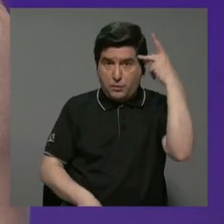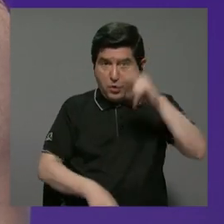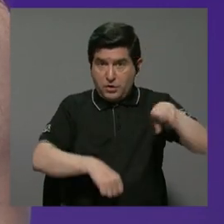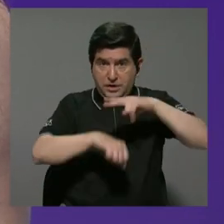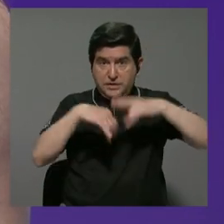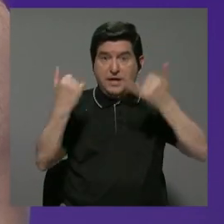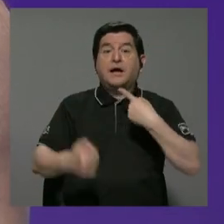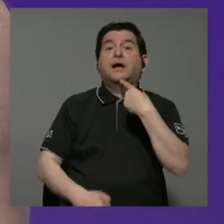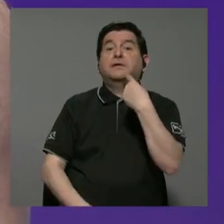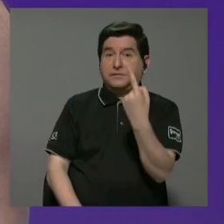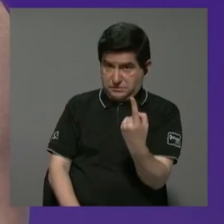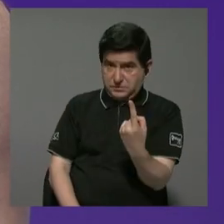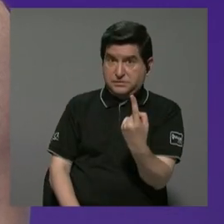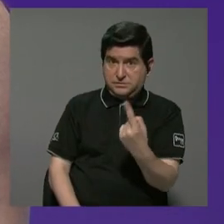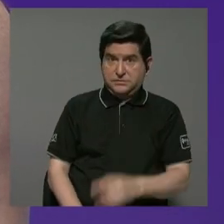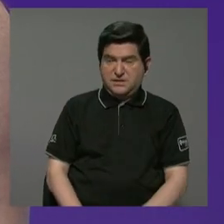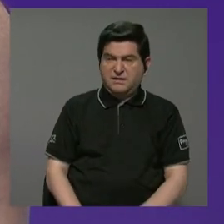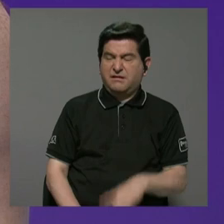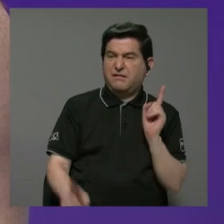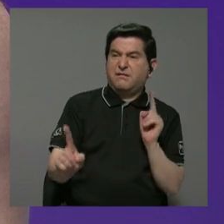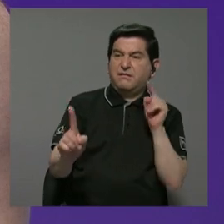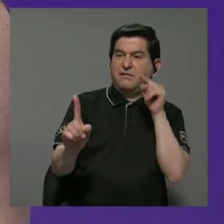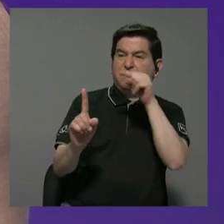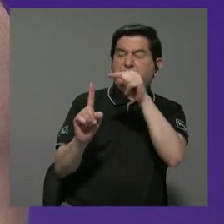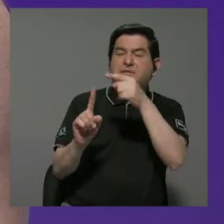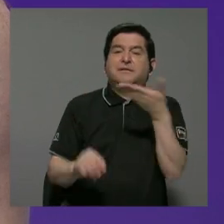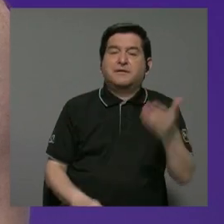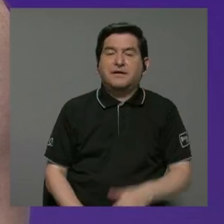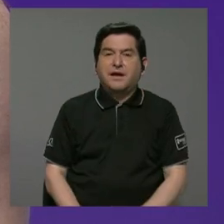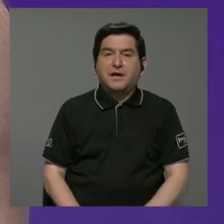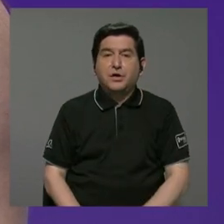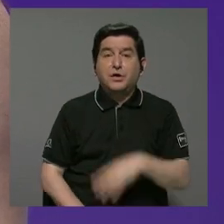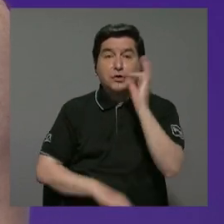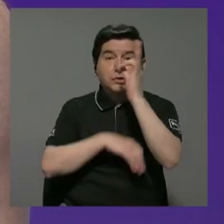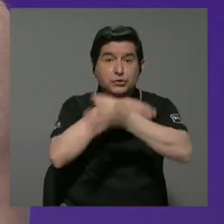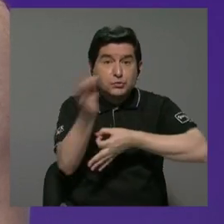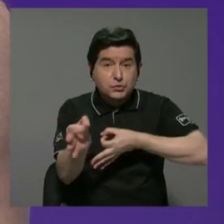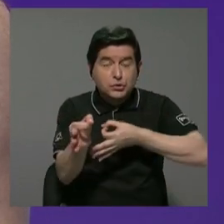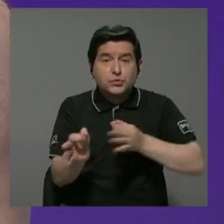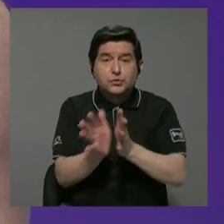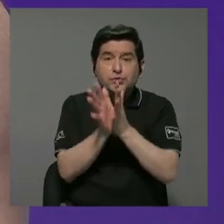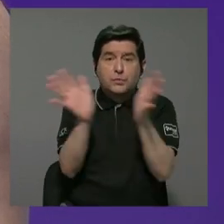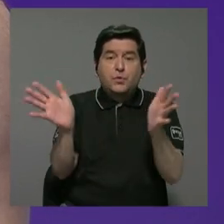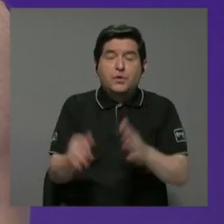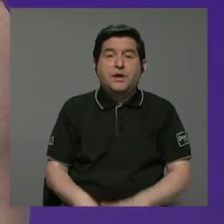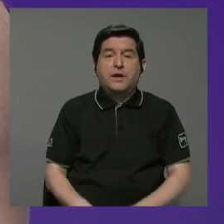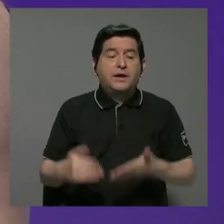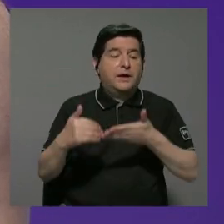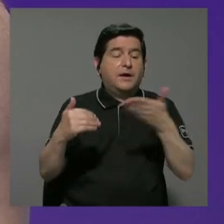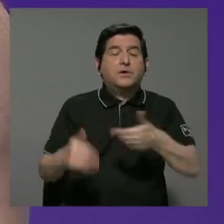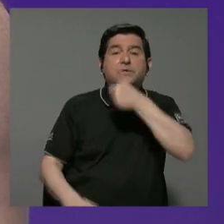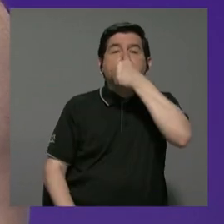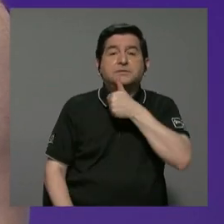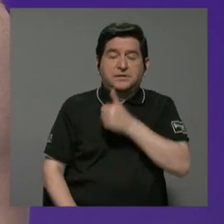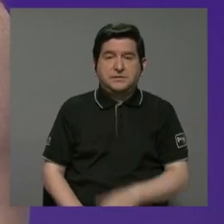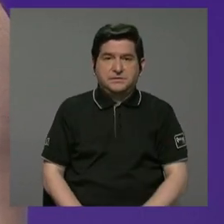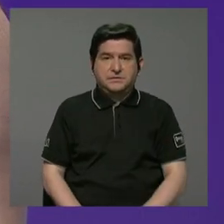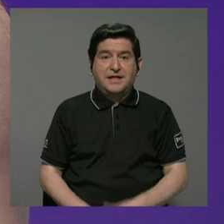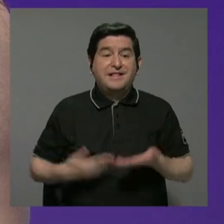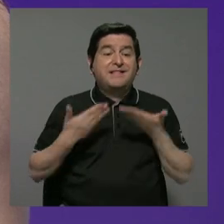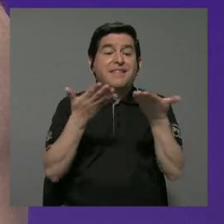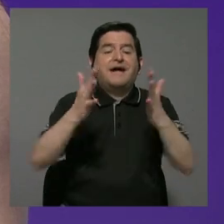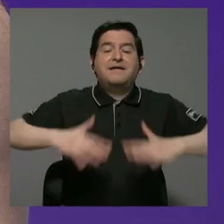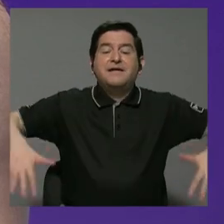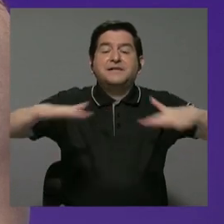lo hemos mencionado, hacia la sustitución o de lo público por lo privado, ¿verdad? Por generarle o